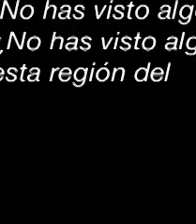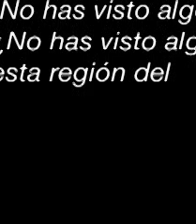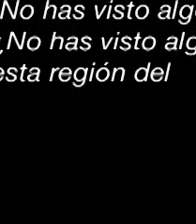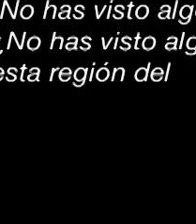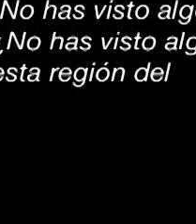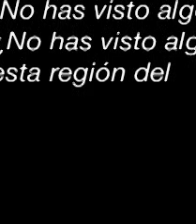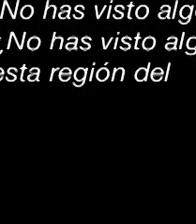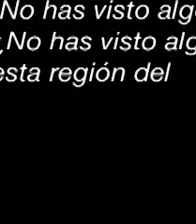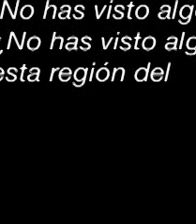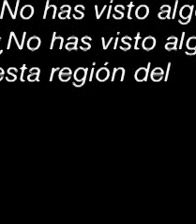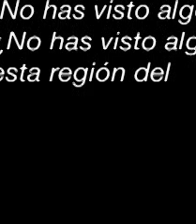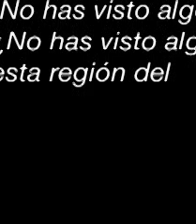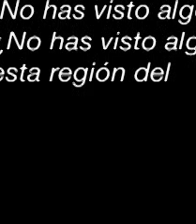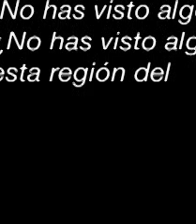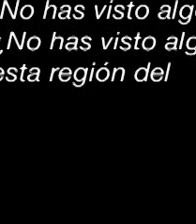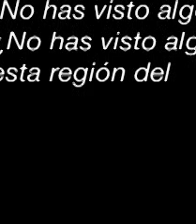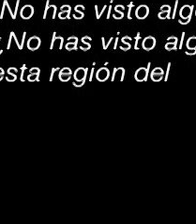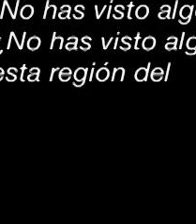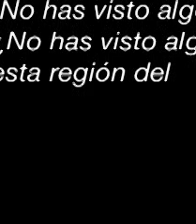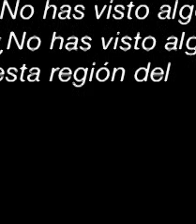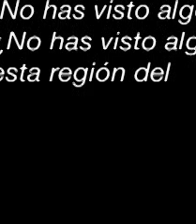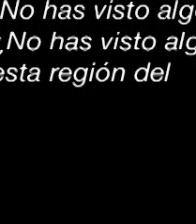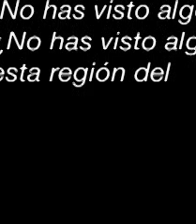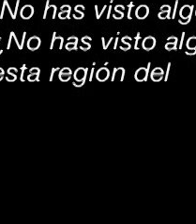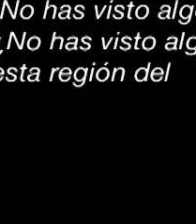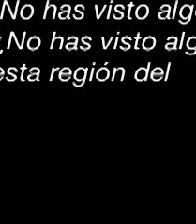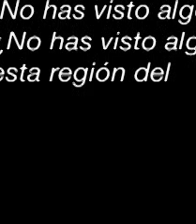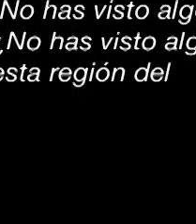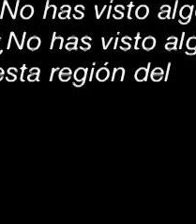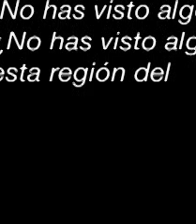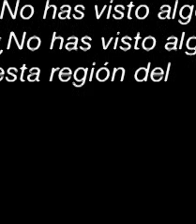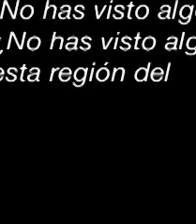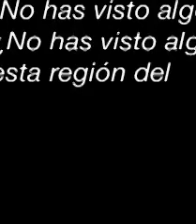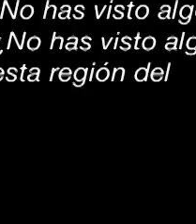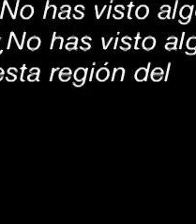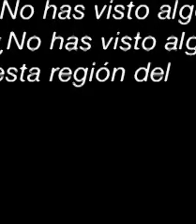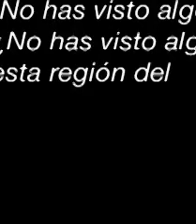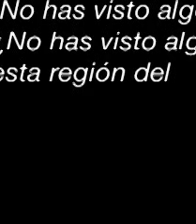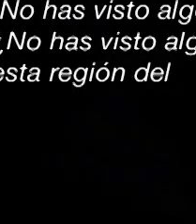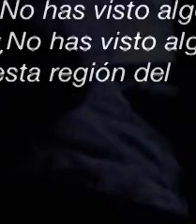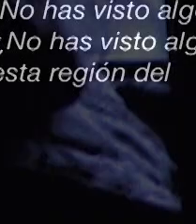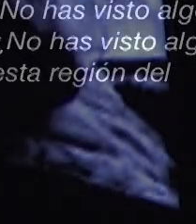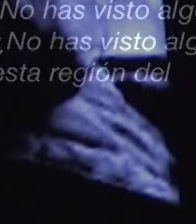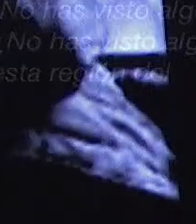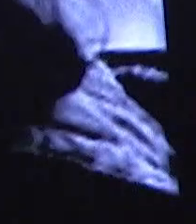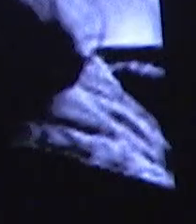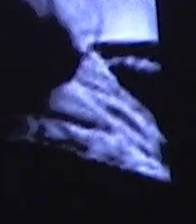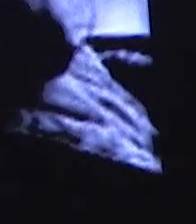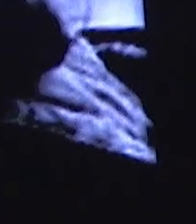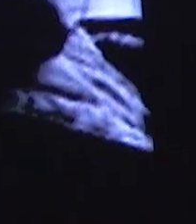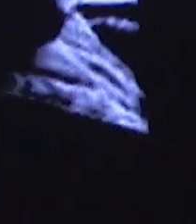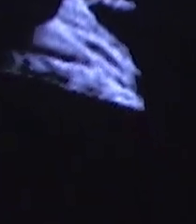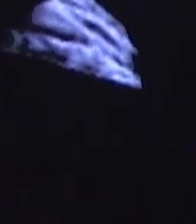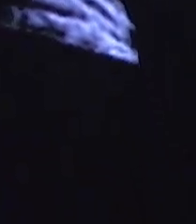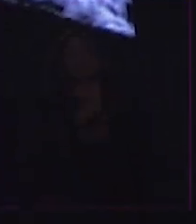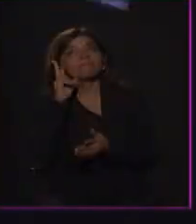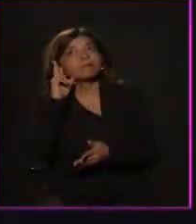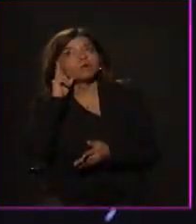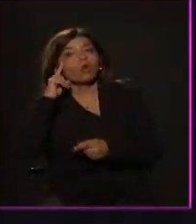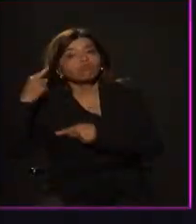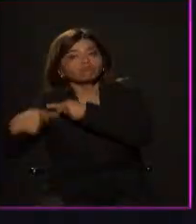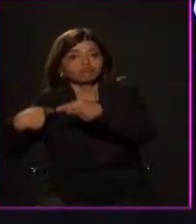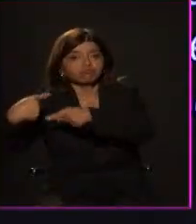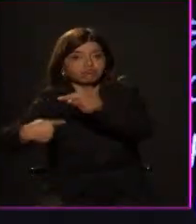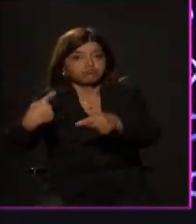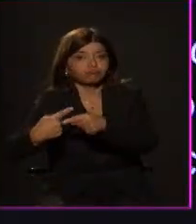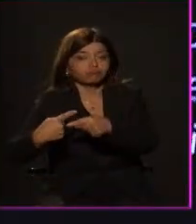del cielo? Entonces ella conversó con su supervisor y dijeron: bueno, esta señal se tomaba con una cinta que giraba. Dijeron: aumentemos la velocidad de la cinta y veamos